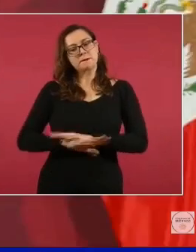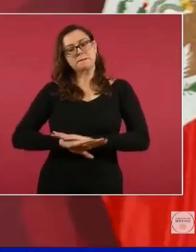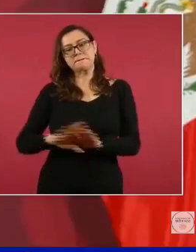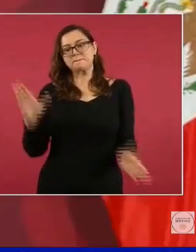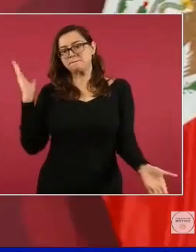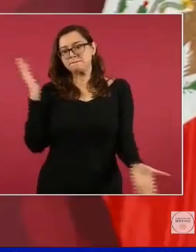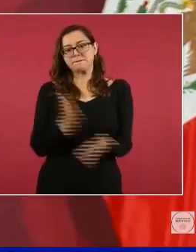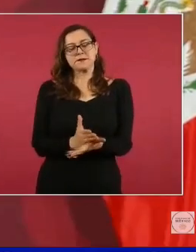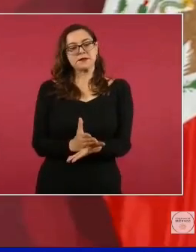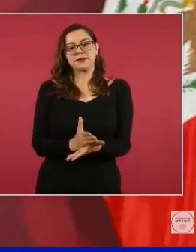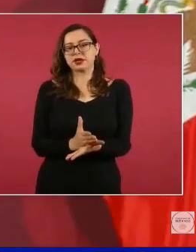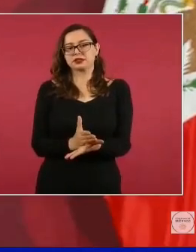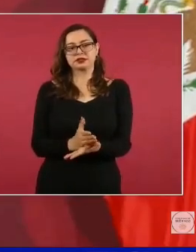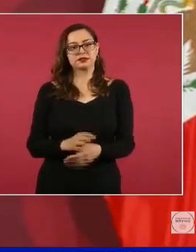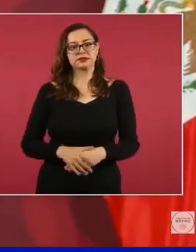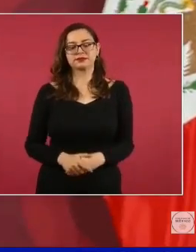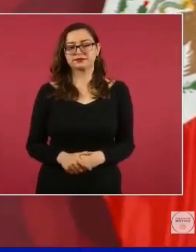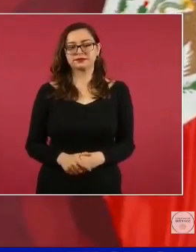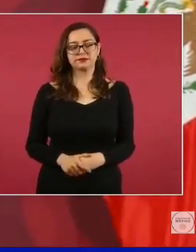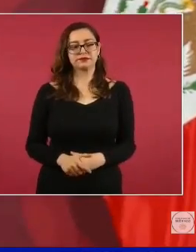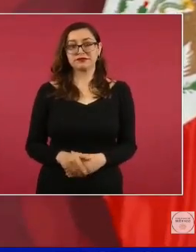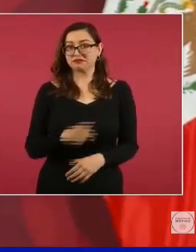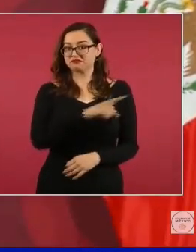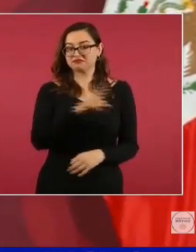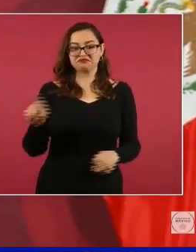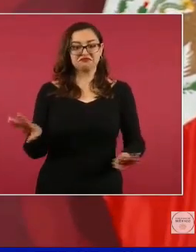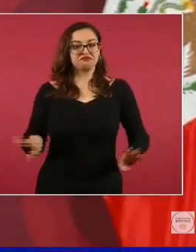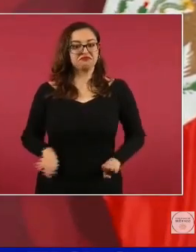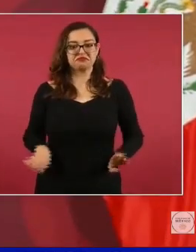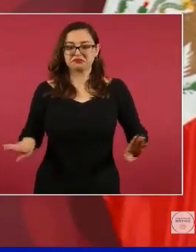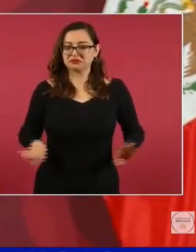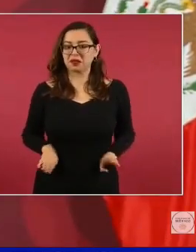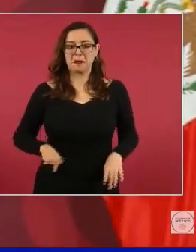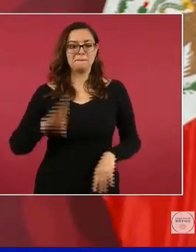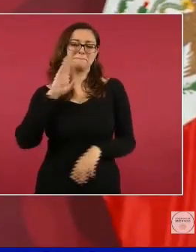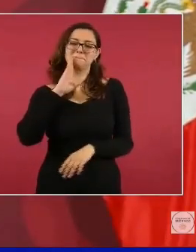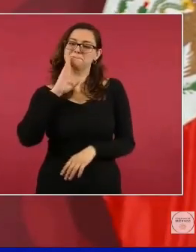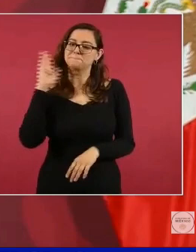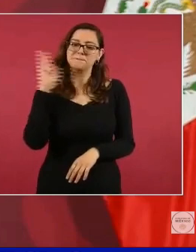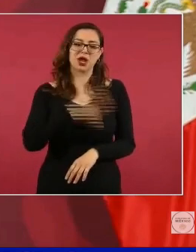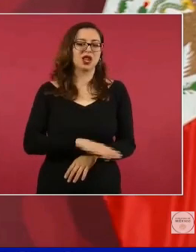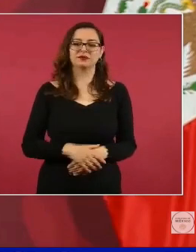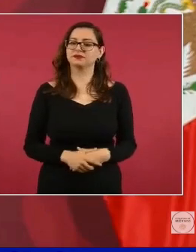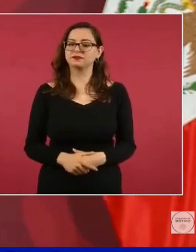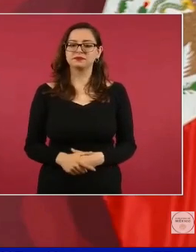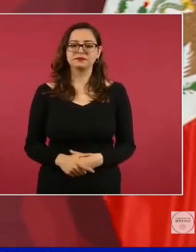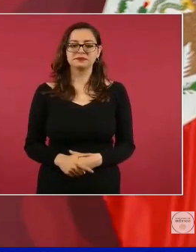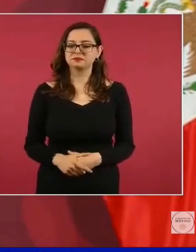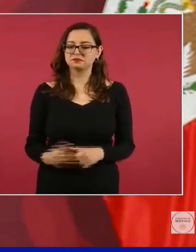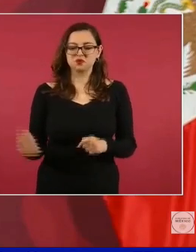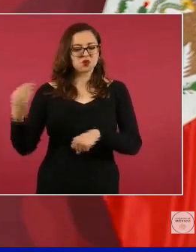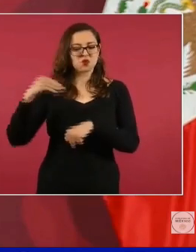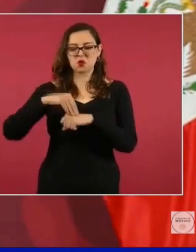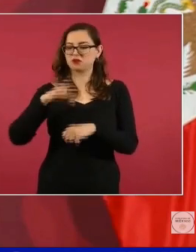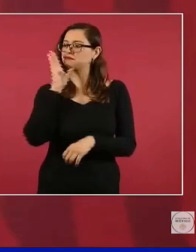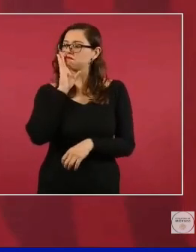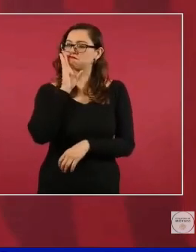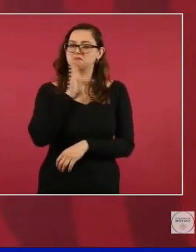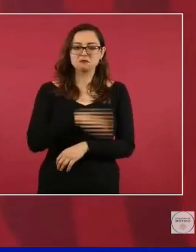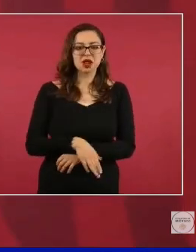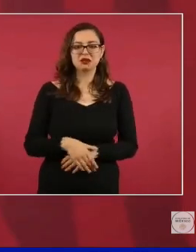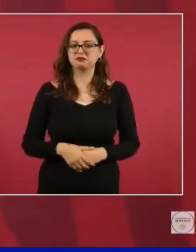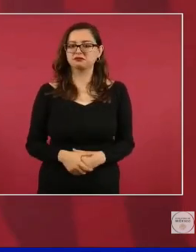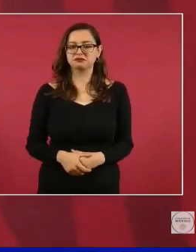no han tenido el mejor comportamiento. Aquí lo dije desde hace como 2 meses.